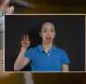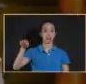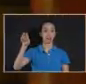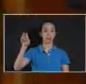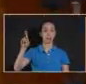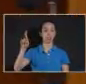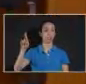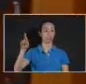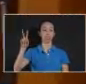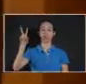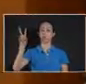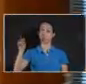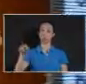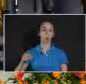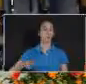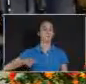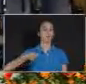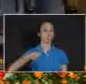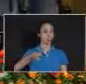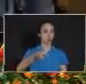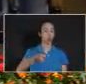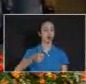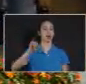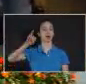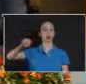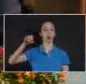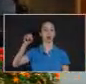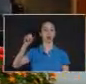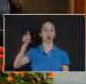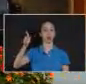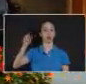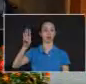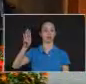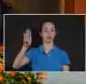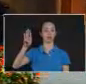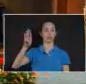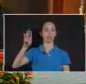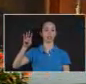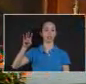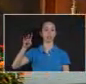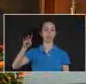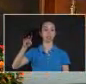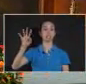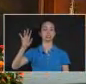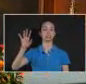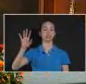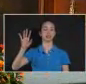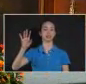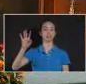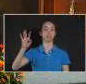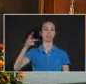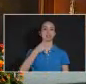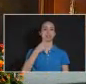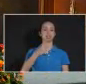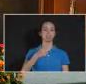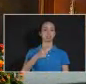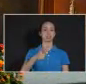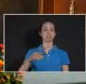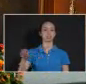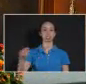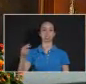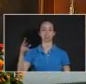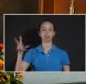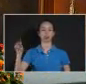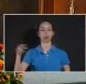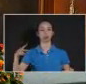perdón, proclama una maldición en contra de Joab y dice que no deje de haber nadie que tenga flujo,